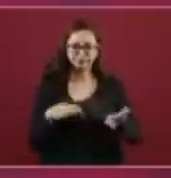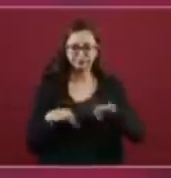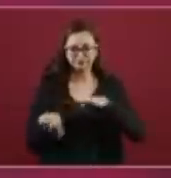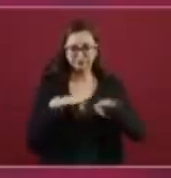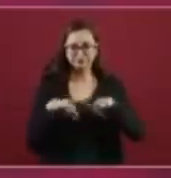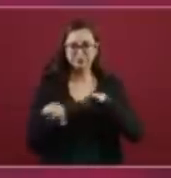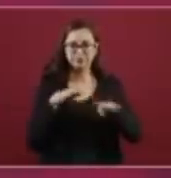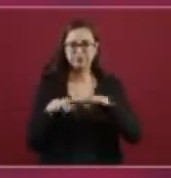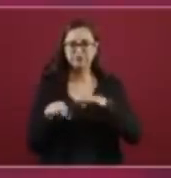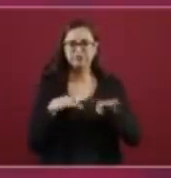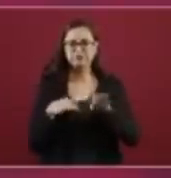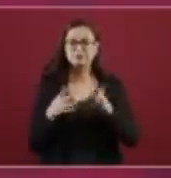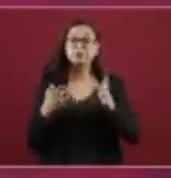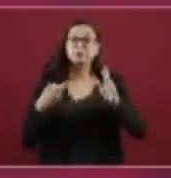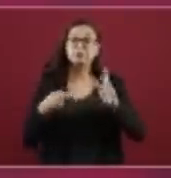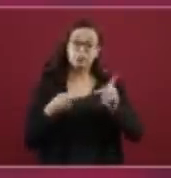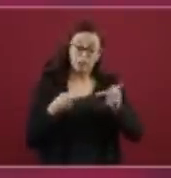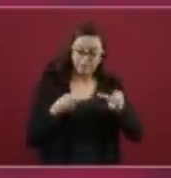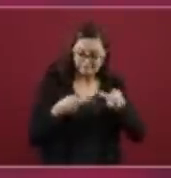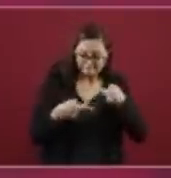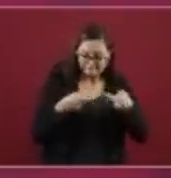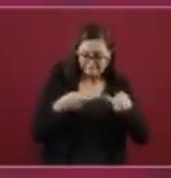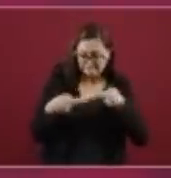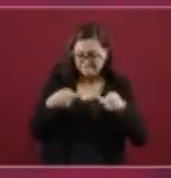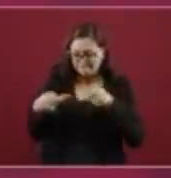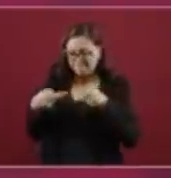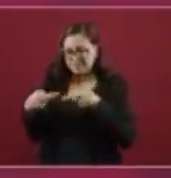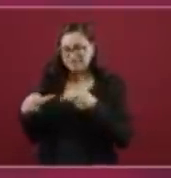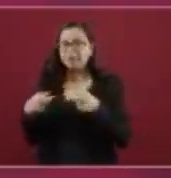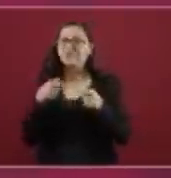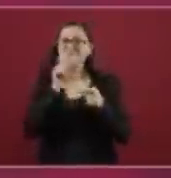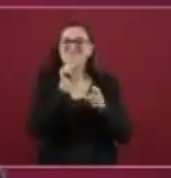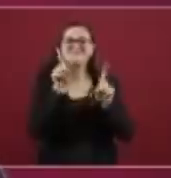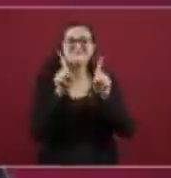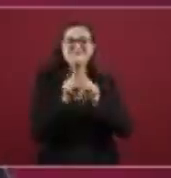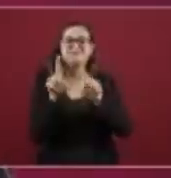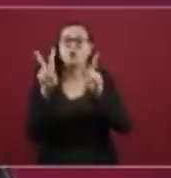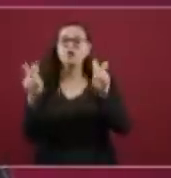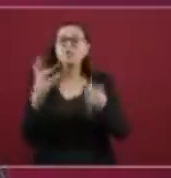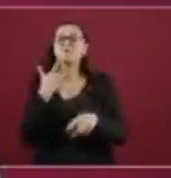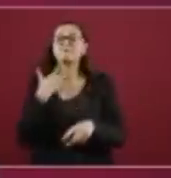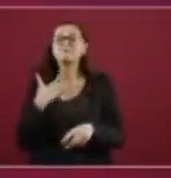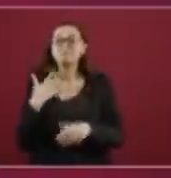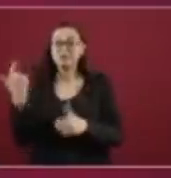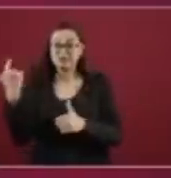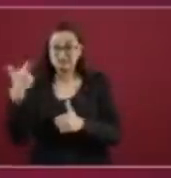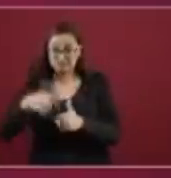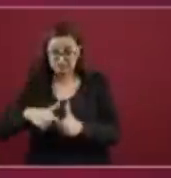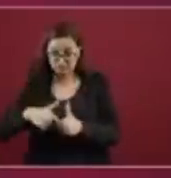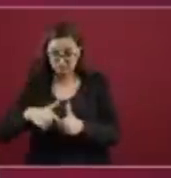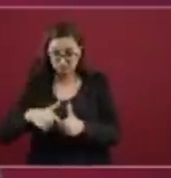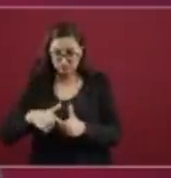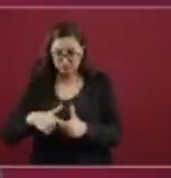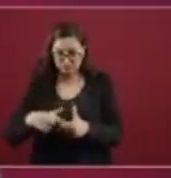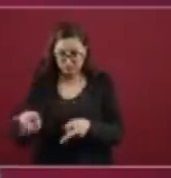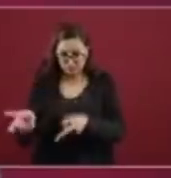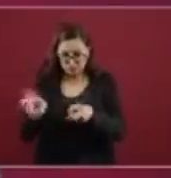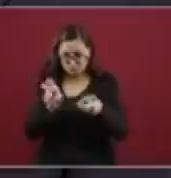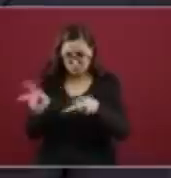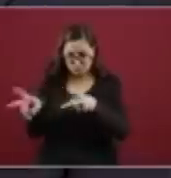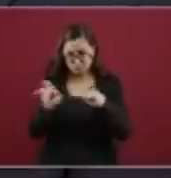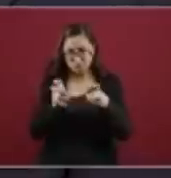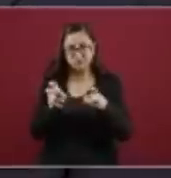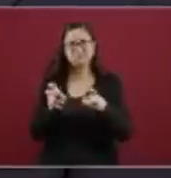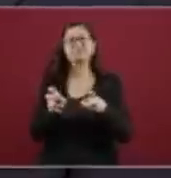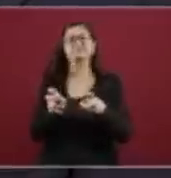plan, así como lo hicimos con el huachicol, de que dijimos va